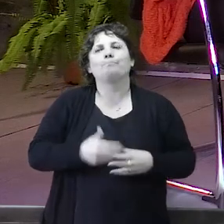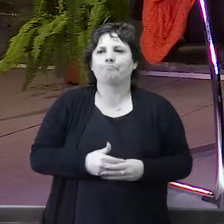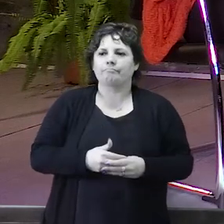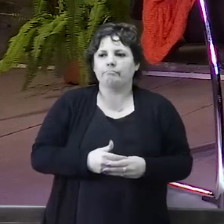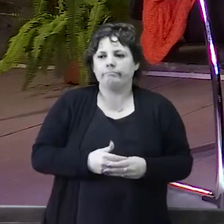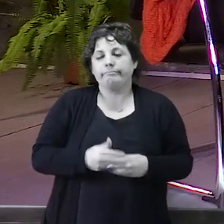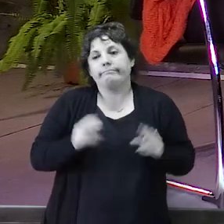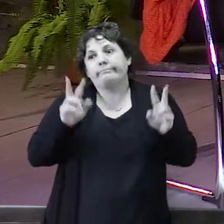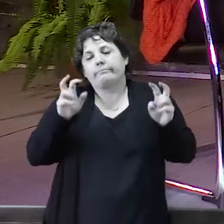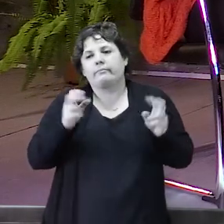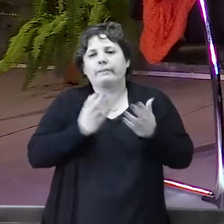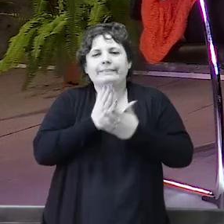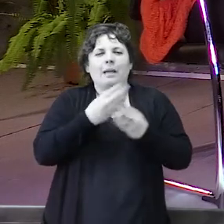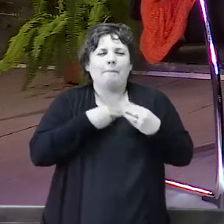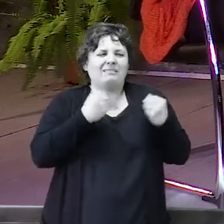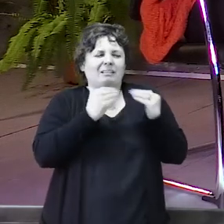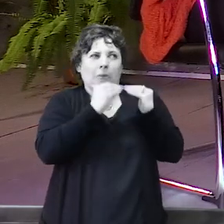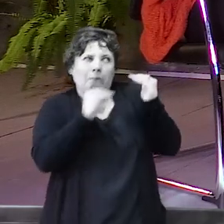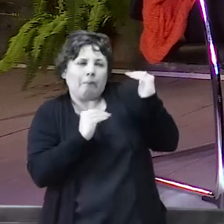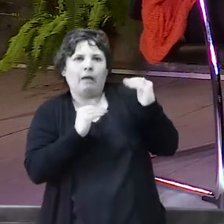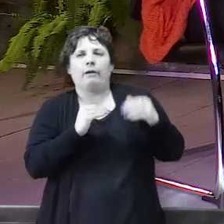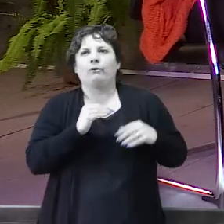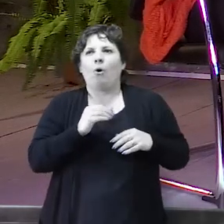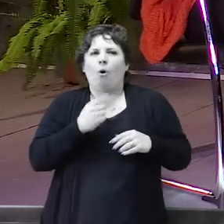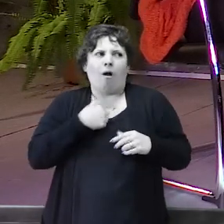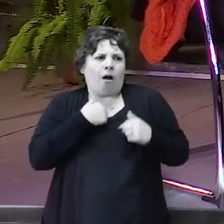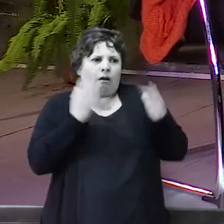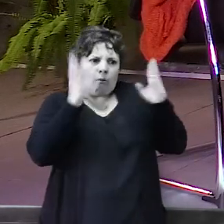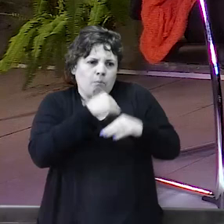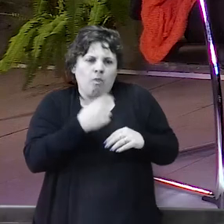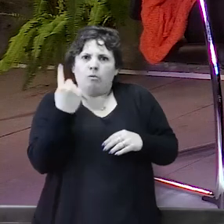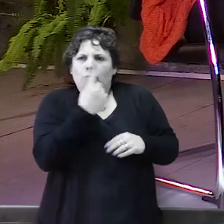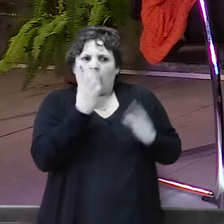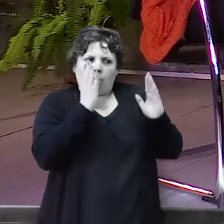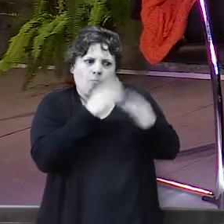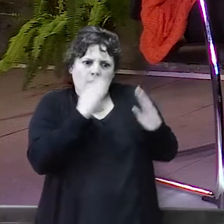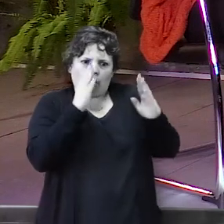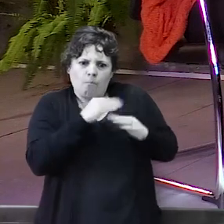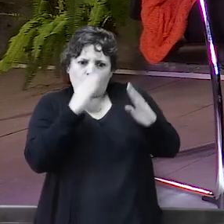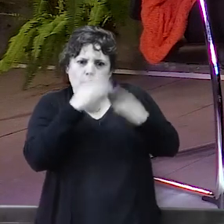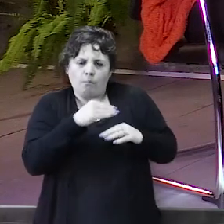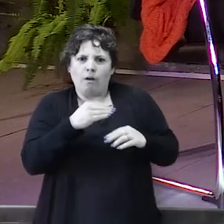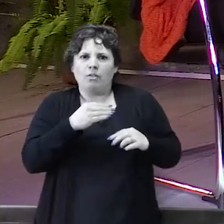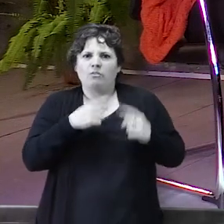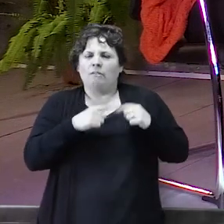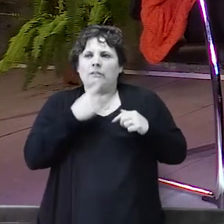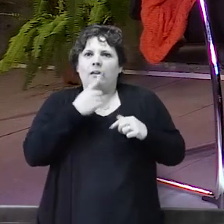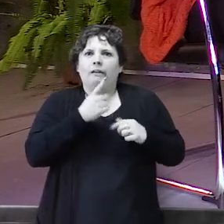Entre comillas, esto de minoridad, de minusvalía en términos de autonomía, ¿no? De